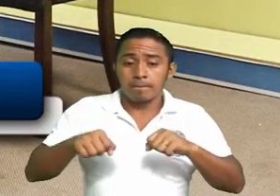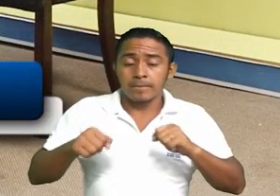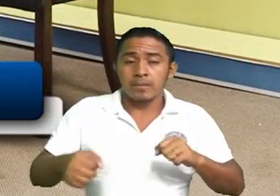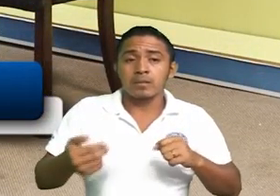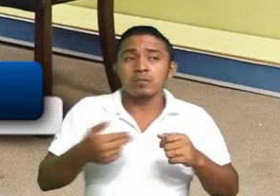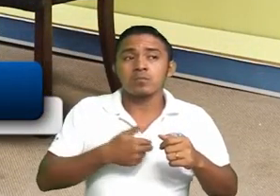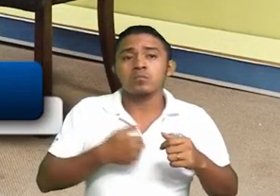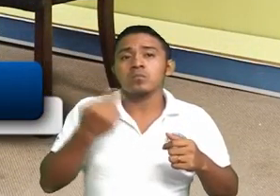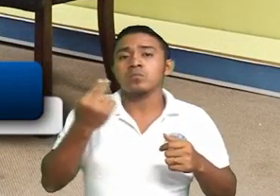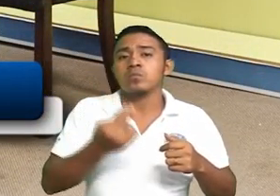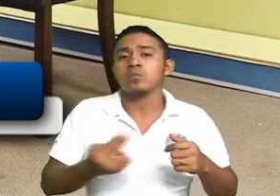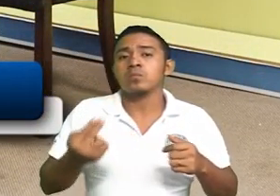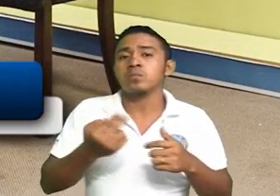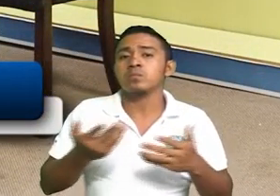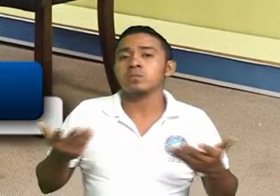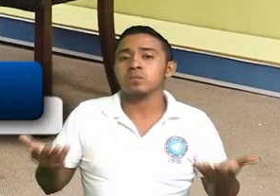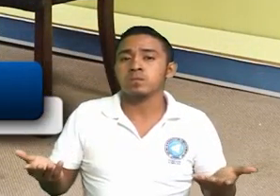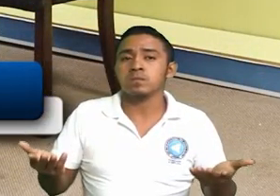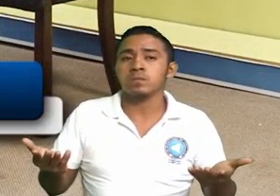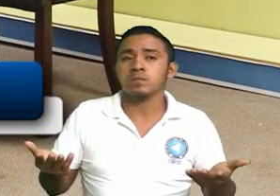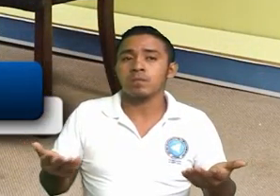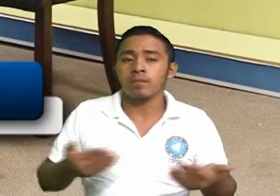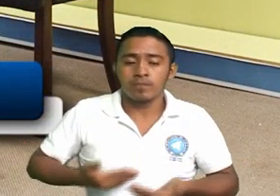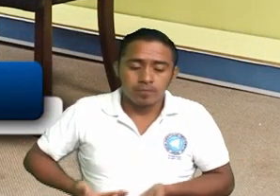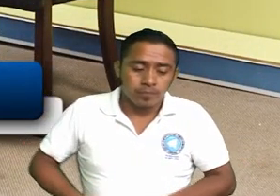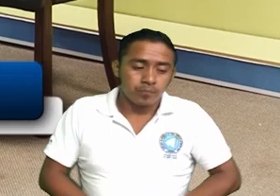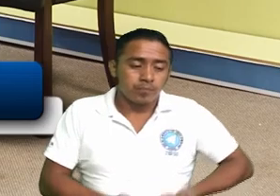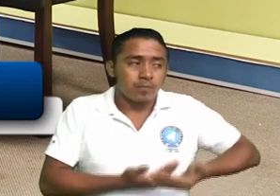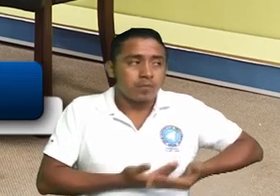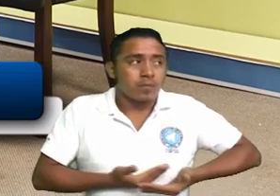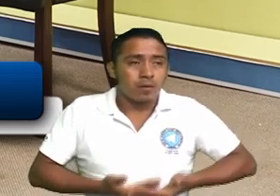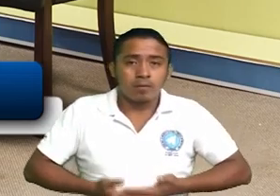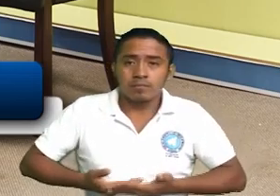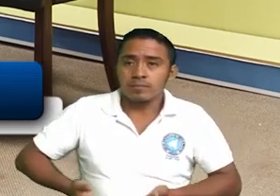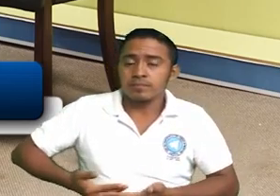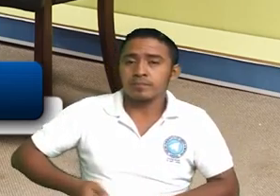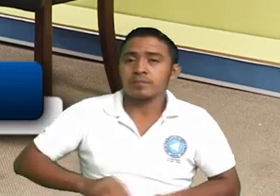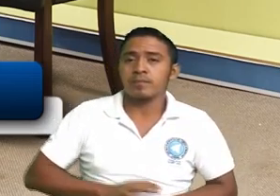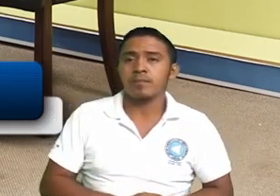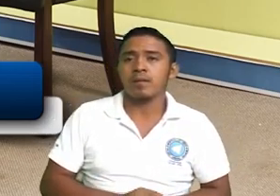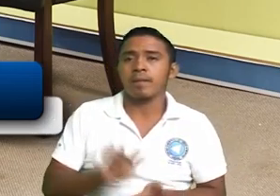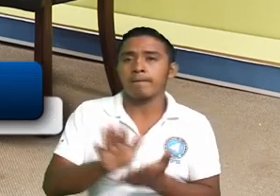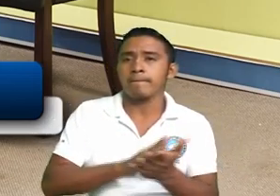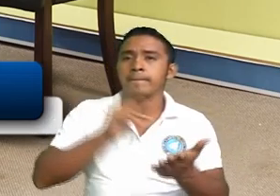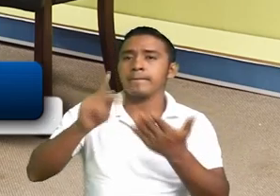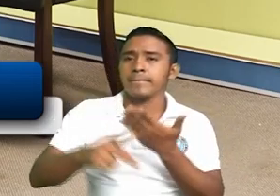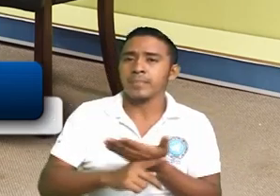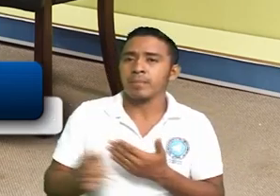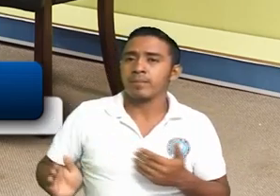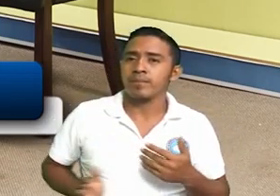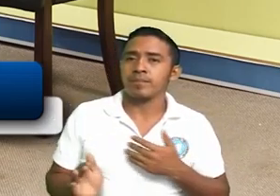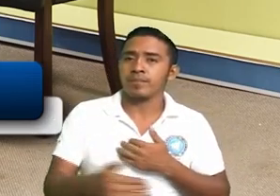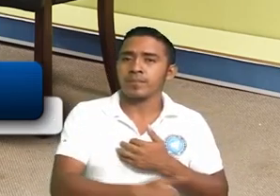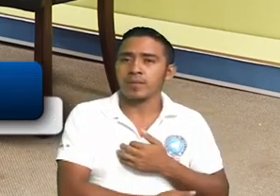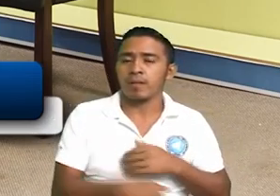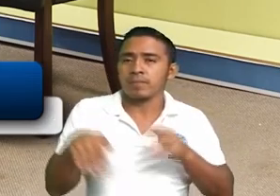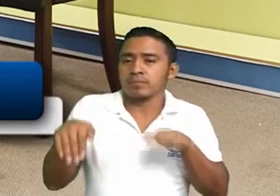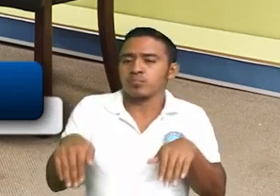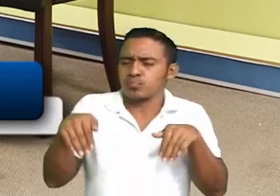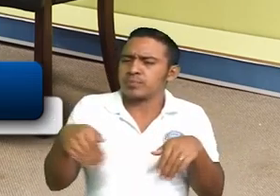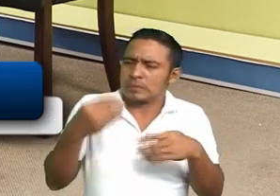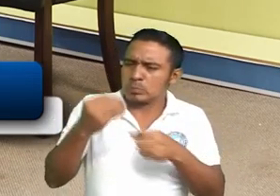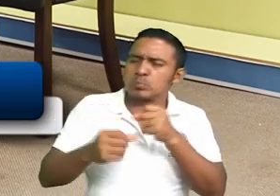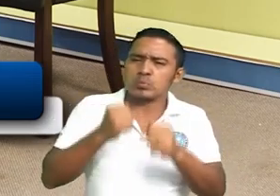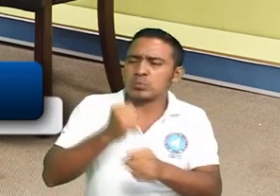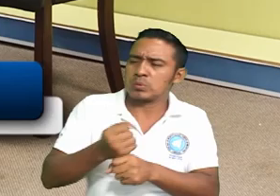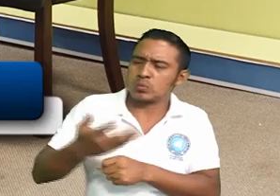mamá. Incluso a la familia, al tío, a todos los que están en el entorno del niño o el bebé recién nacido.